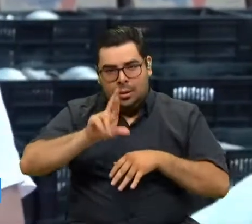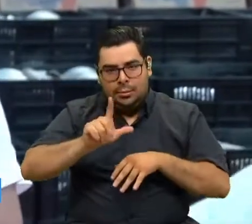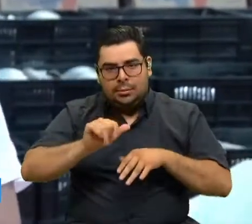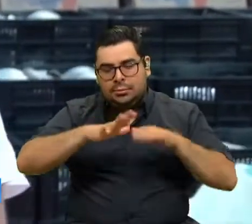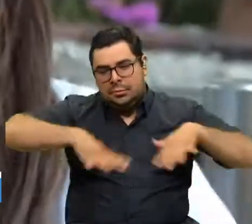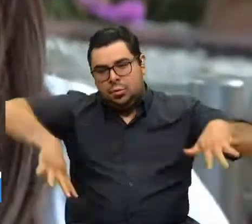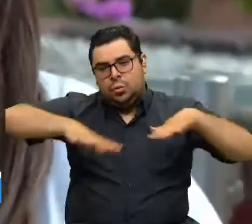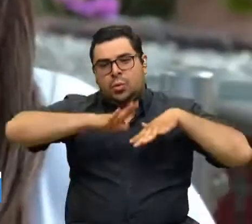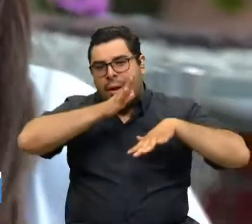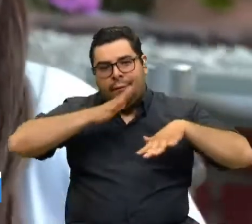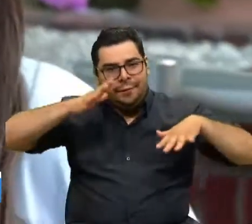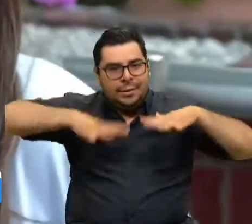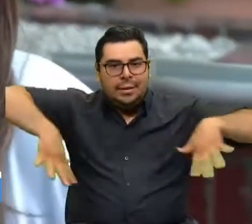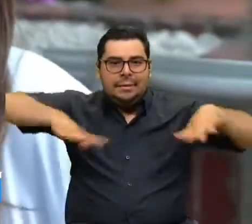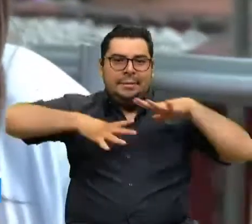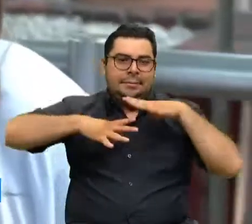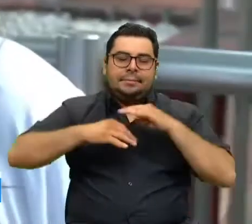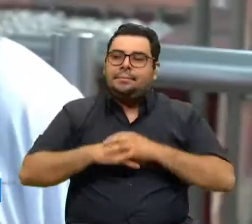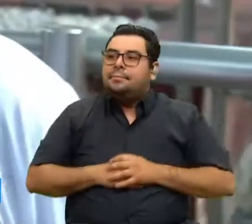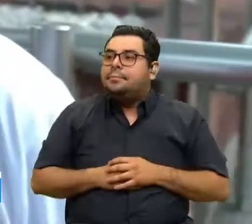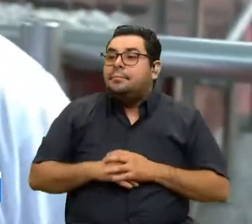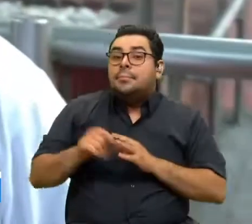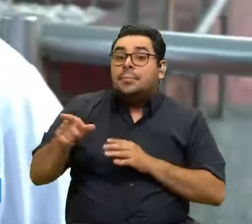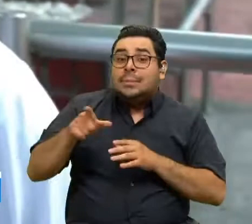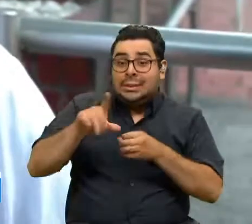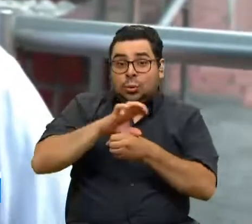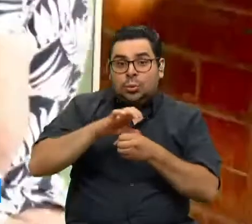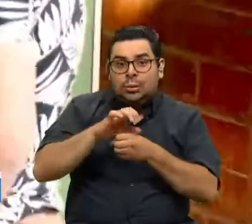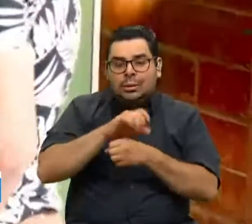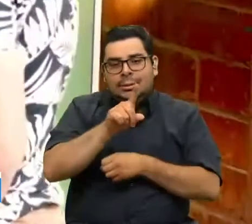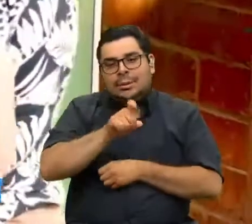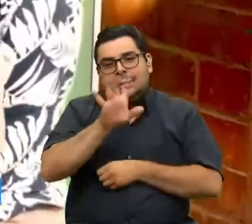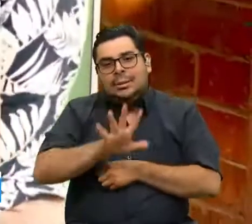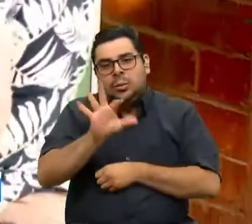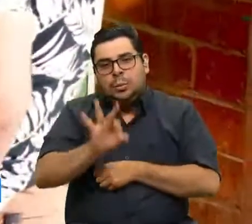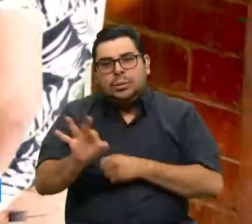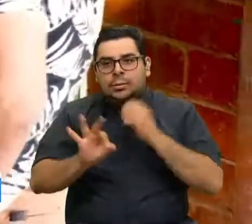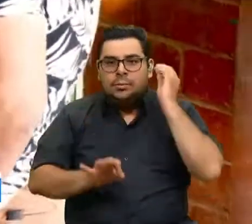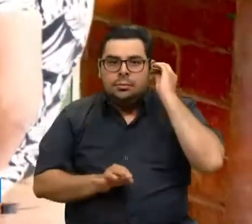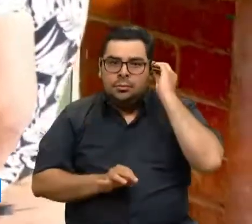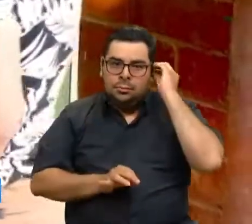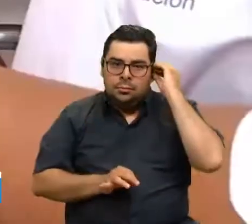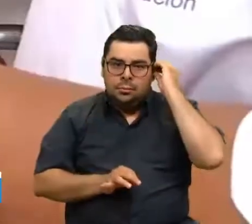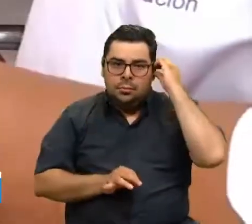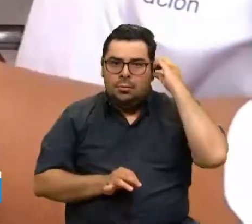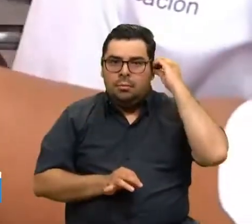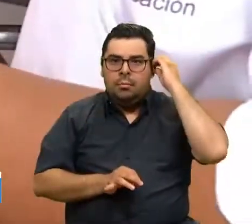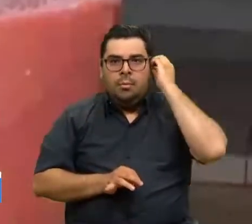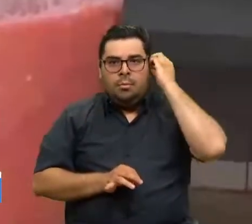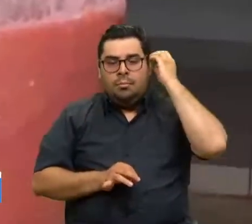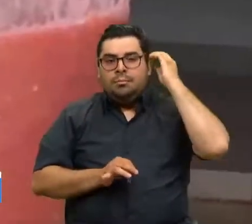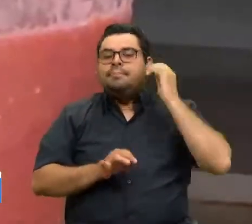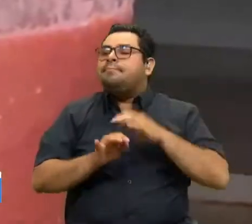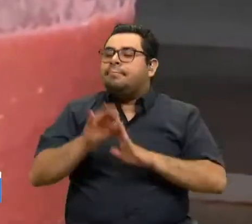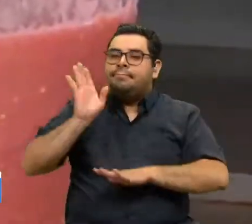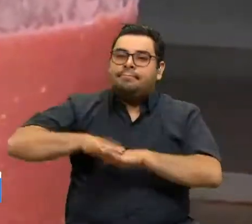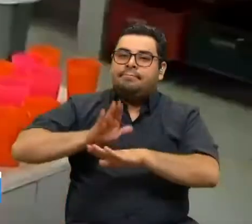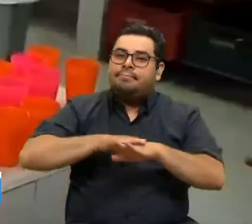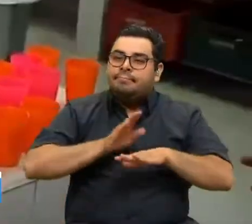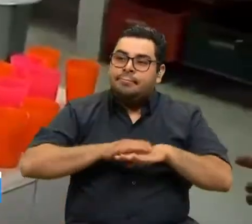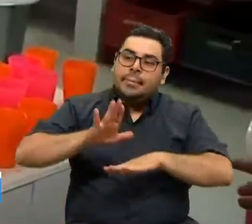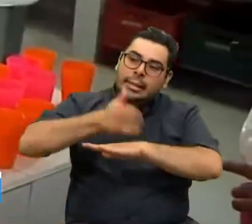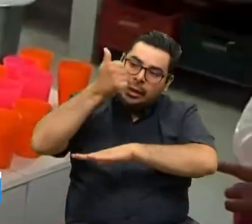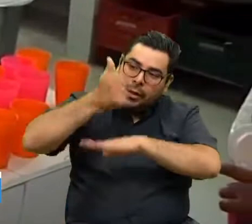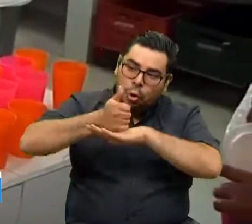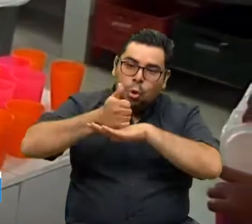áreas urbanas. Desde la gerencia de este programa se hizo un llamado a los padres de familia y rectores para que denuncien cualquier irregularidad que